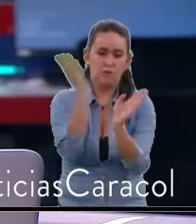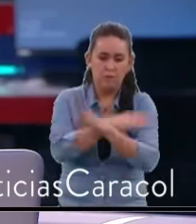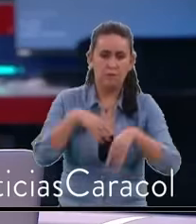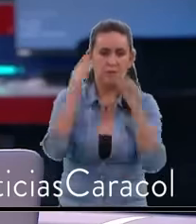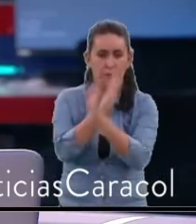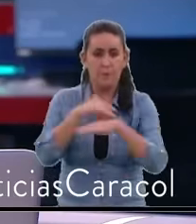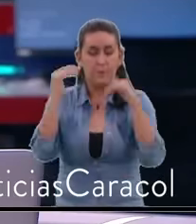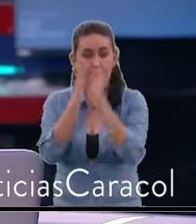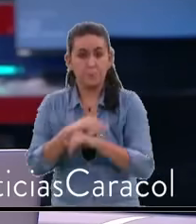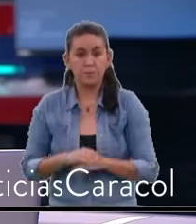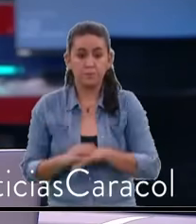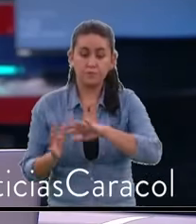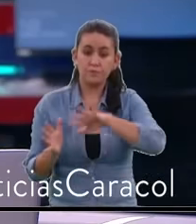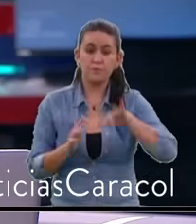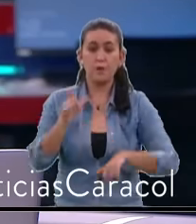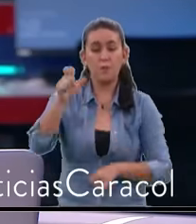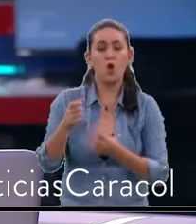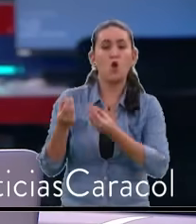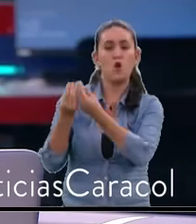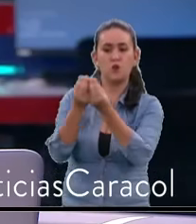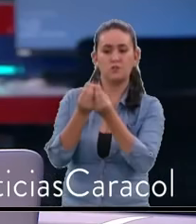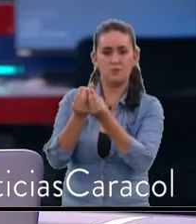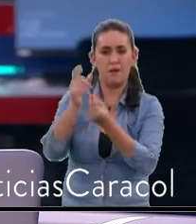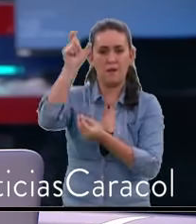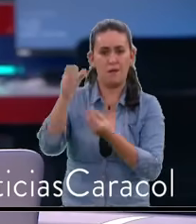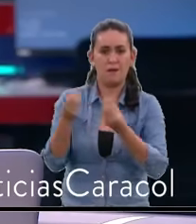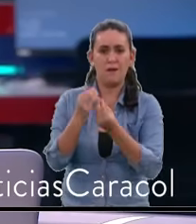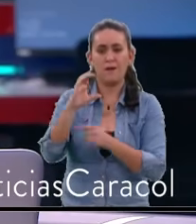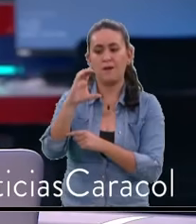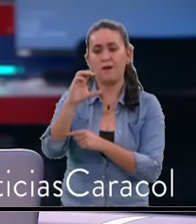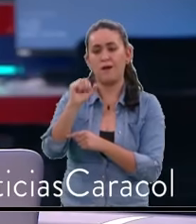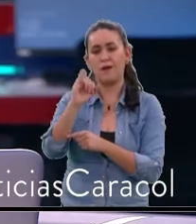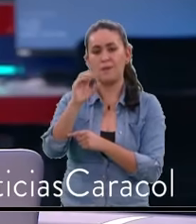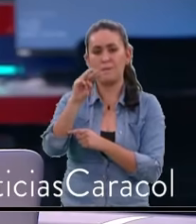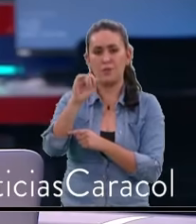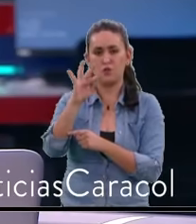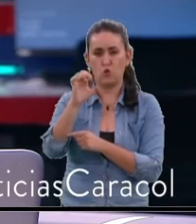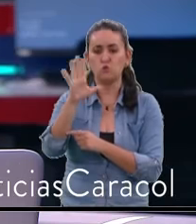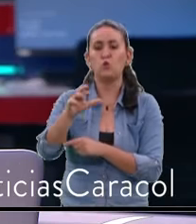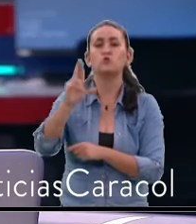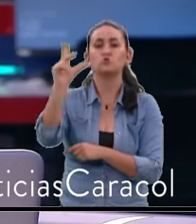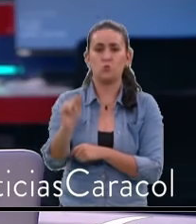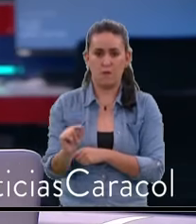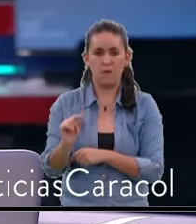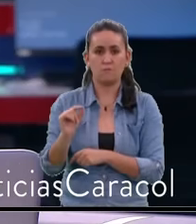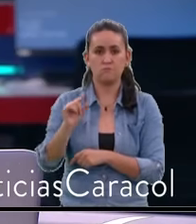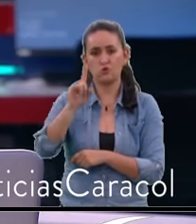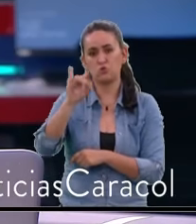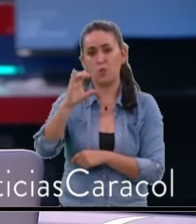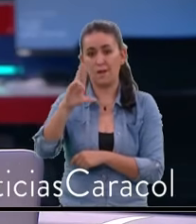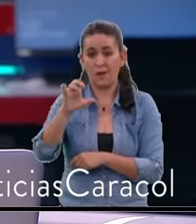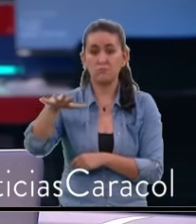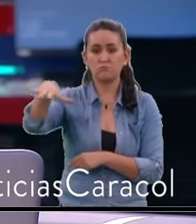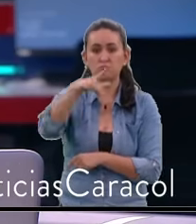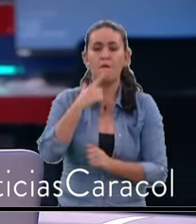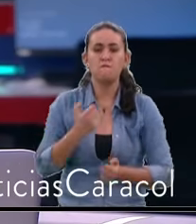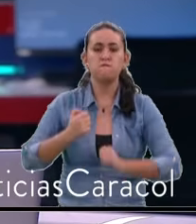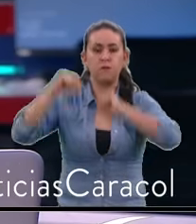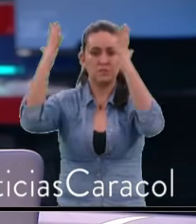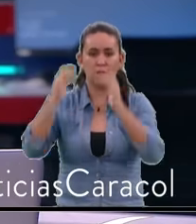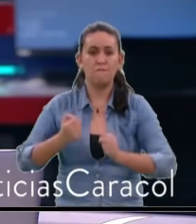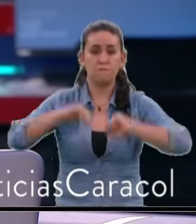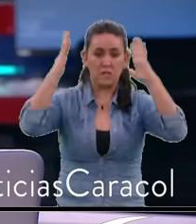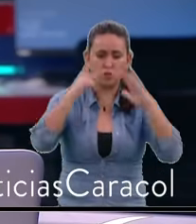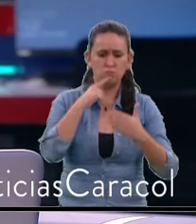Y en medio de todo esto, una concejala de Caimito en Sucre y el alcalde de la villa de San Benito protagonizaron dos fiestas a pesar